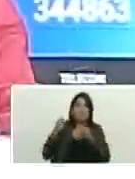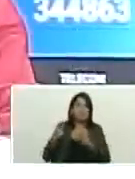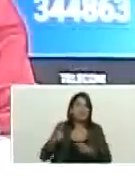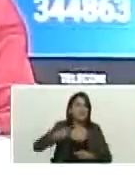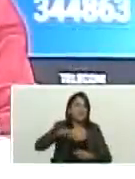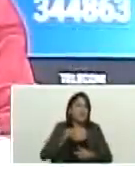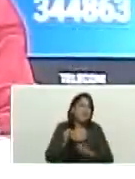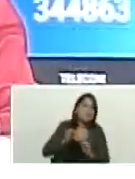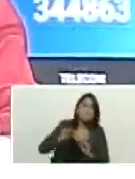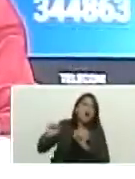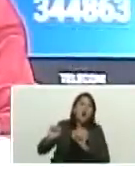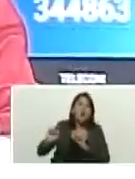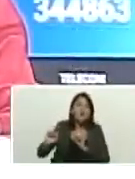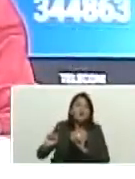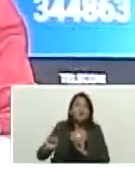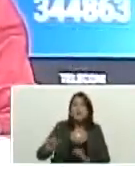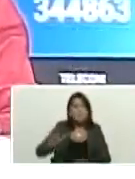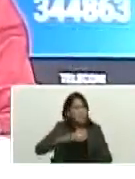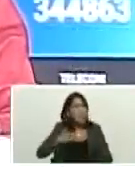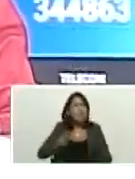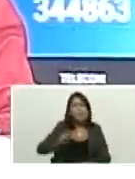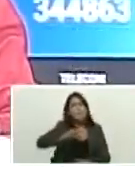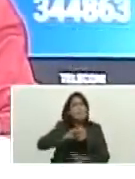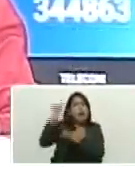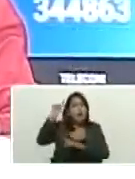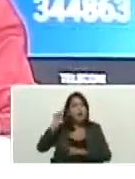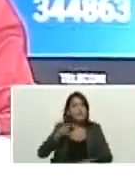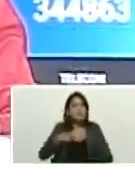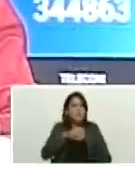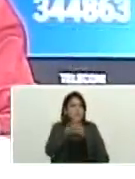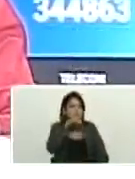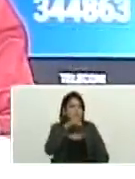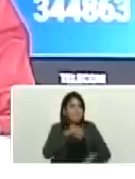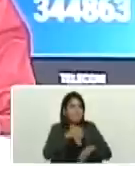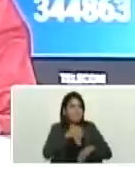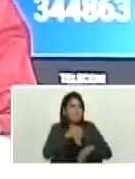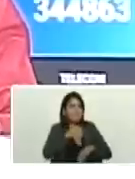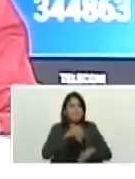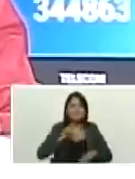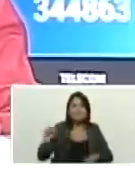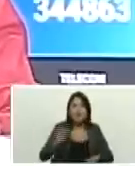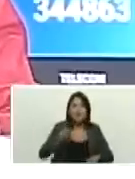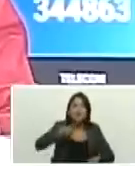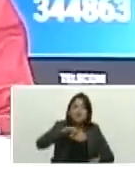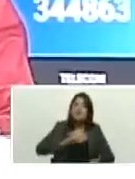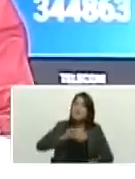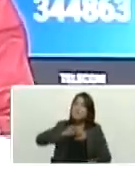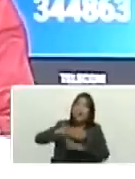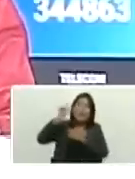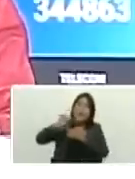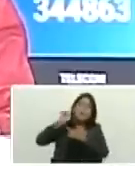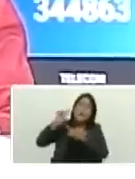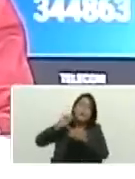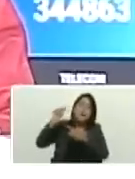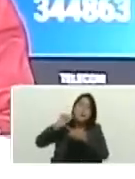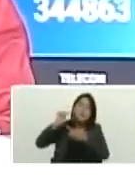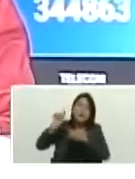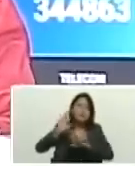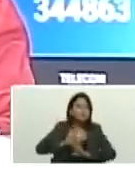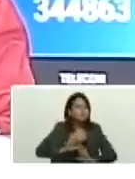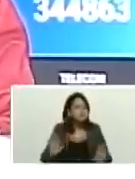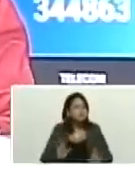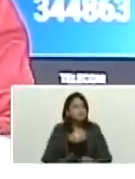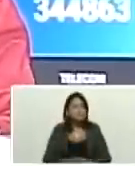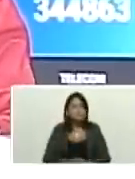decimos y no callar toda la verdad que la humanidad necesita decir sobre su destino, sobre